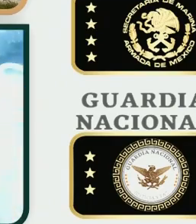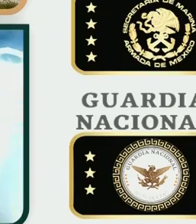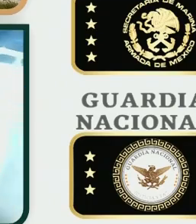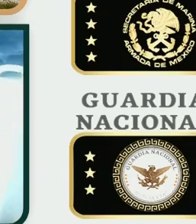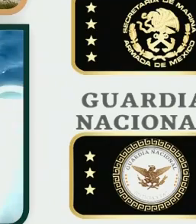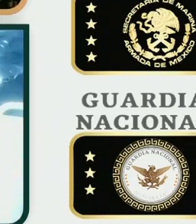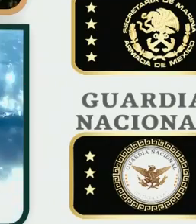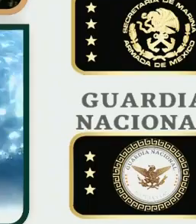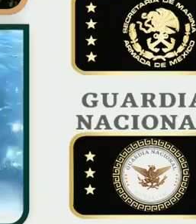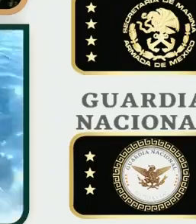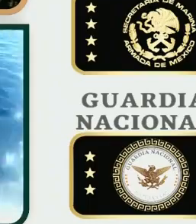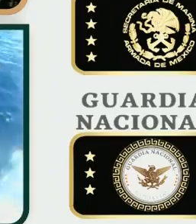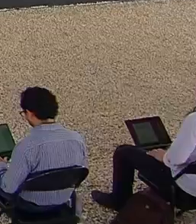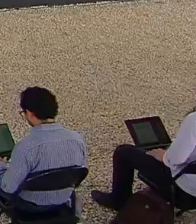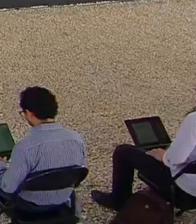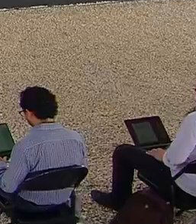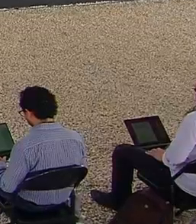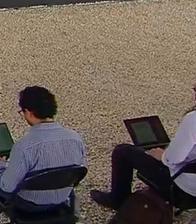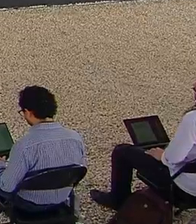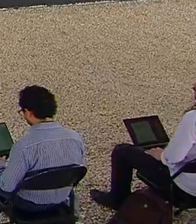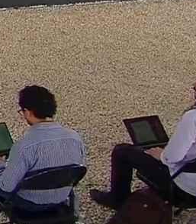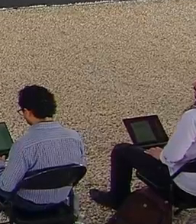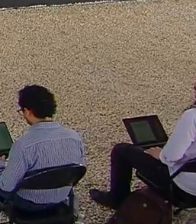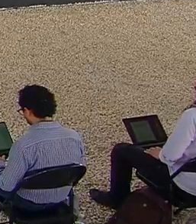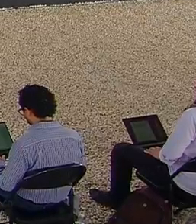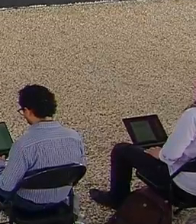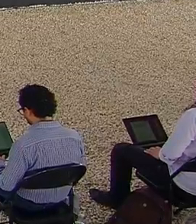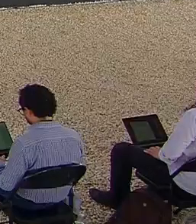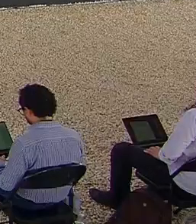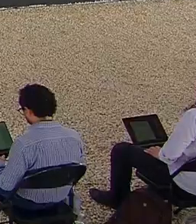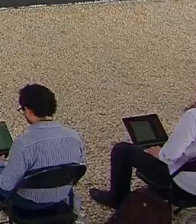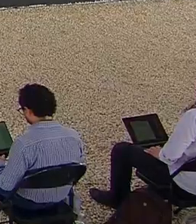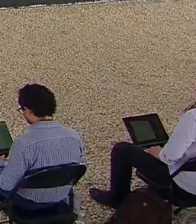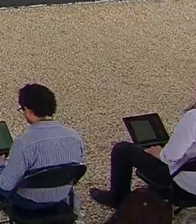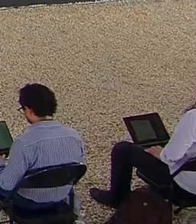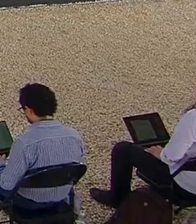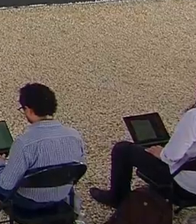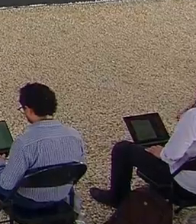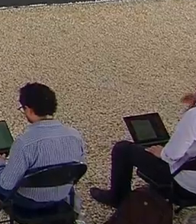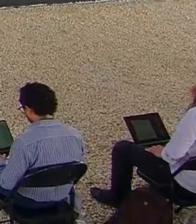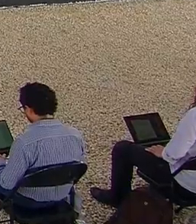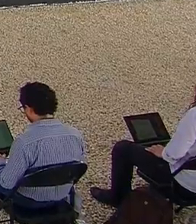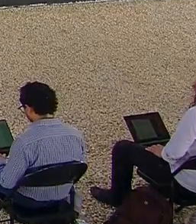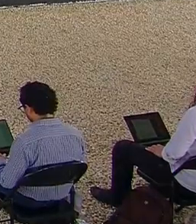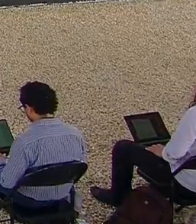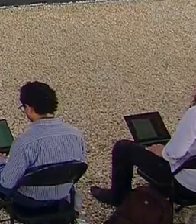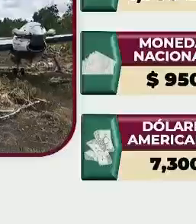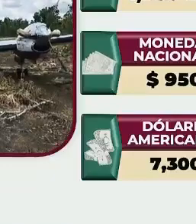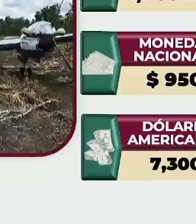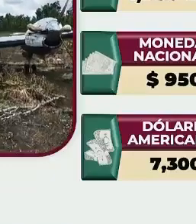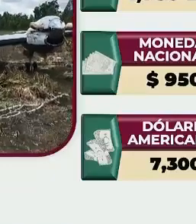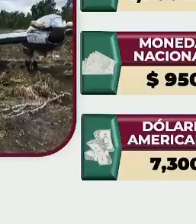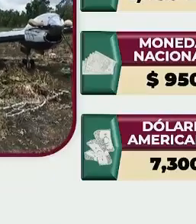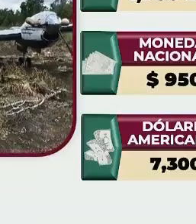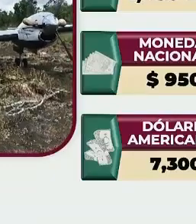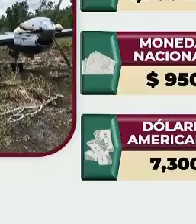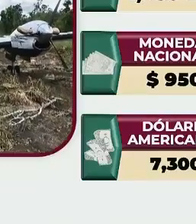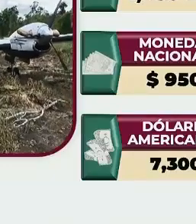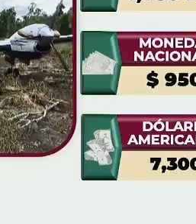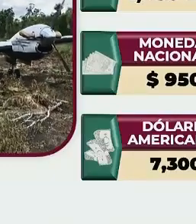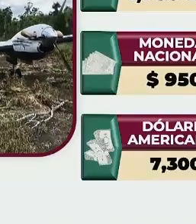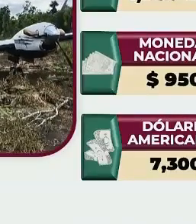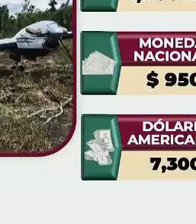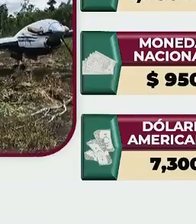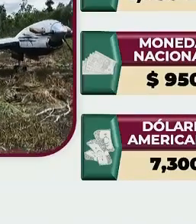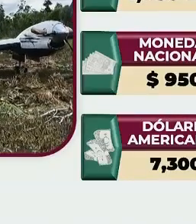641 personas. En cuanto a los alertamientos aéreos, y los trabajos de inteligencia aérea que se